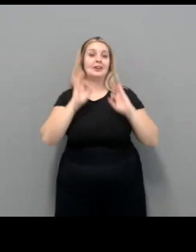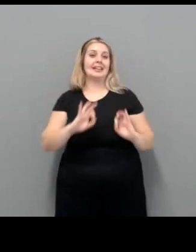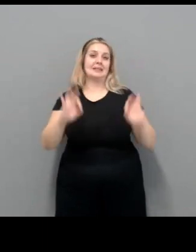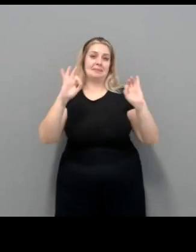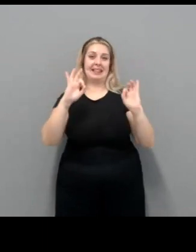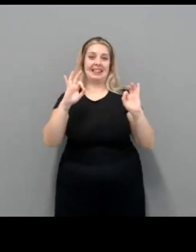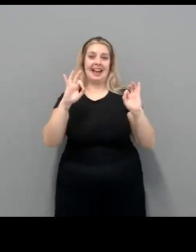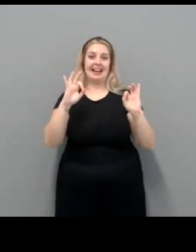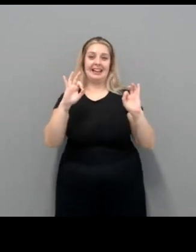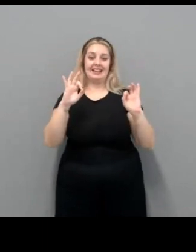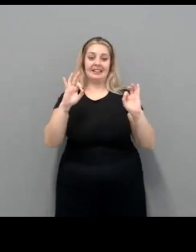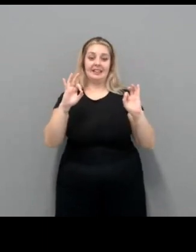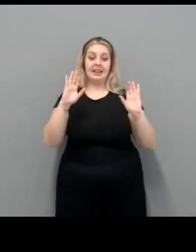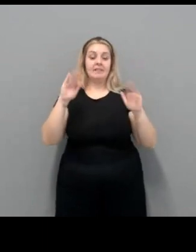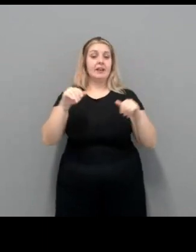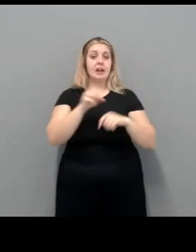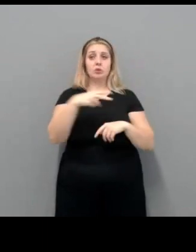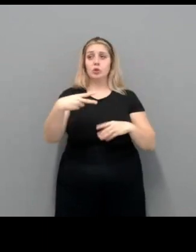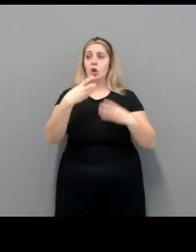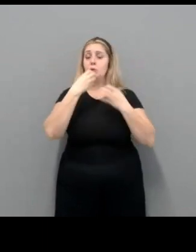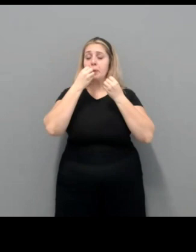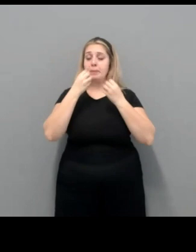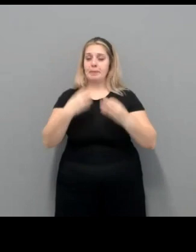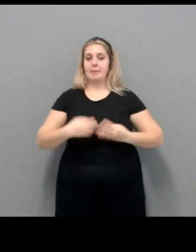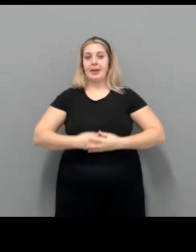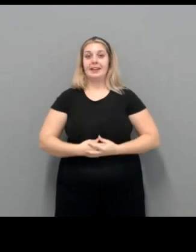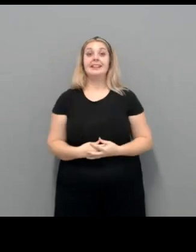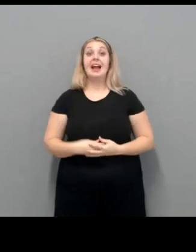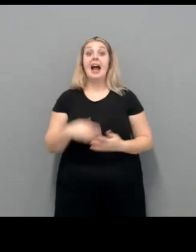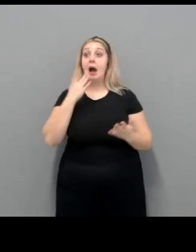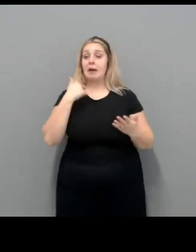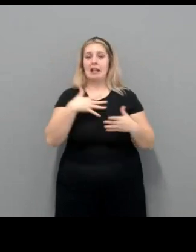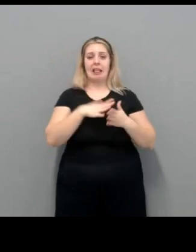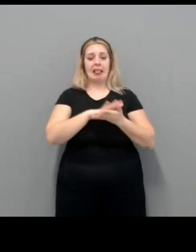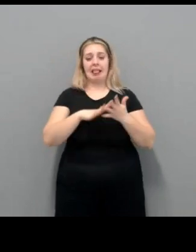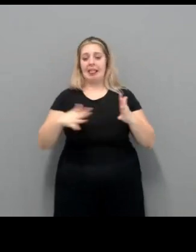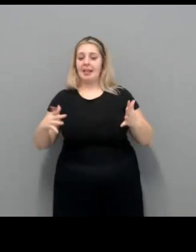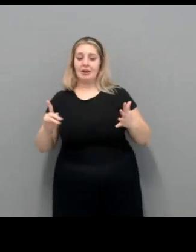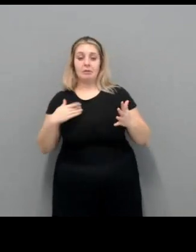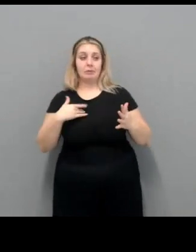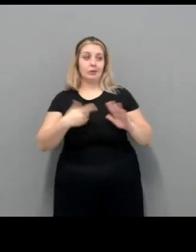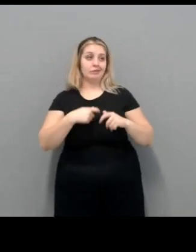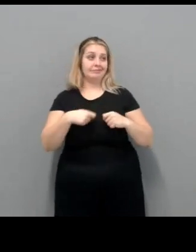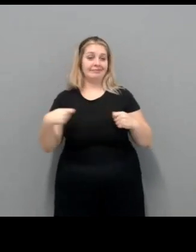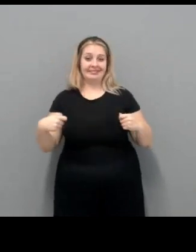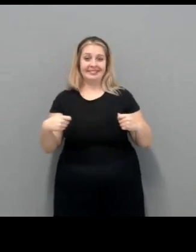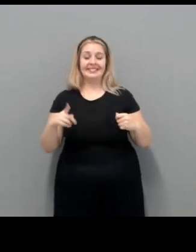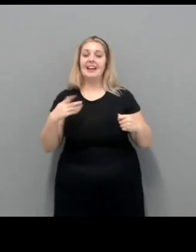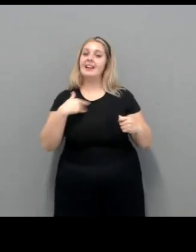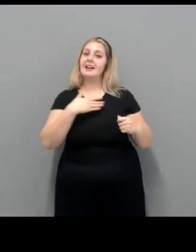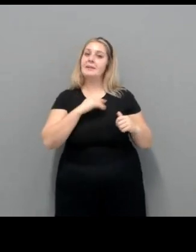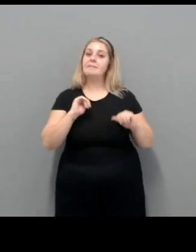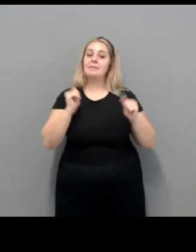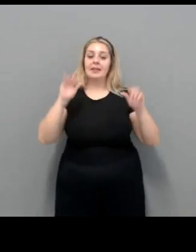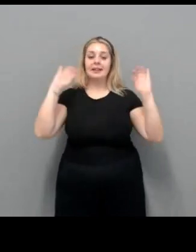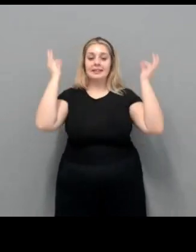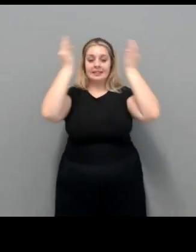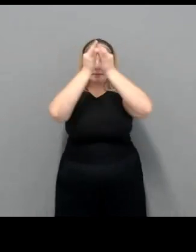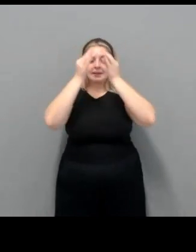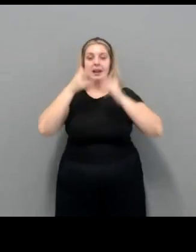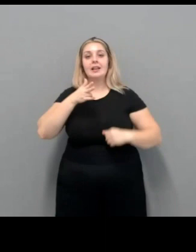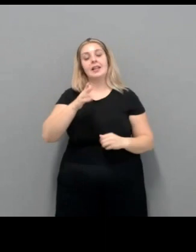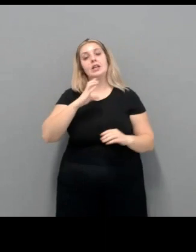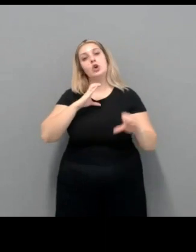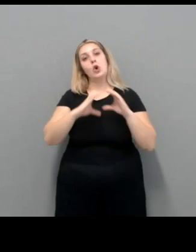especial y que salga todo genial. Así que ahora sí, sin más dilación, que me encanta hablar, vamos a dar comienzo al seminario El Derecho a